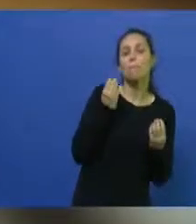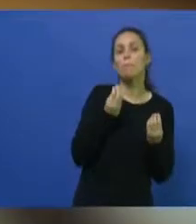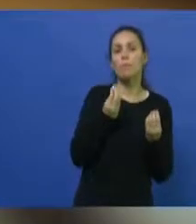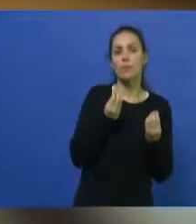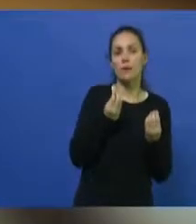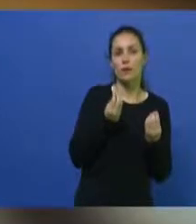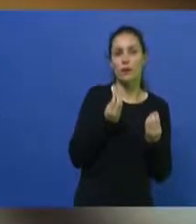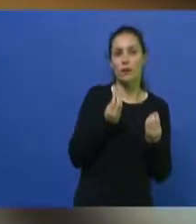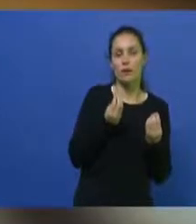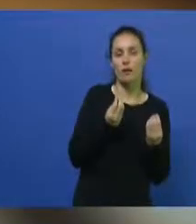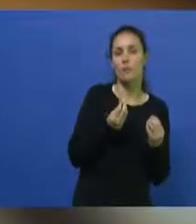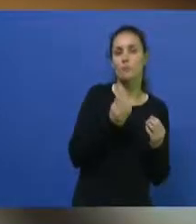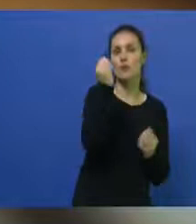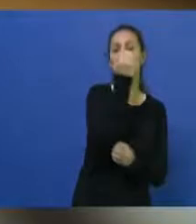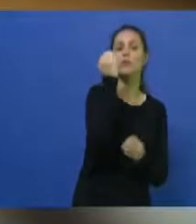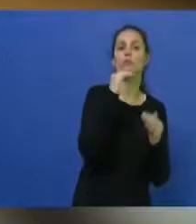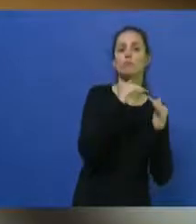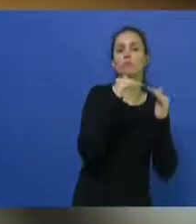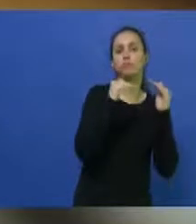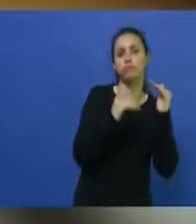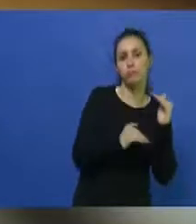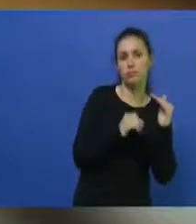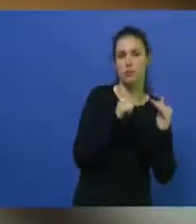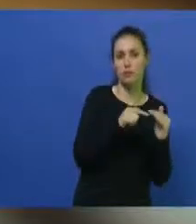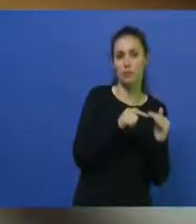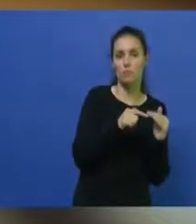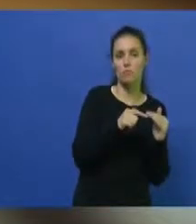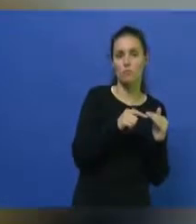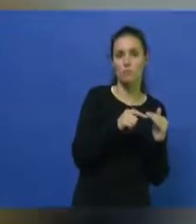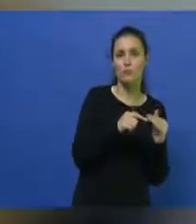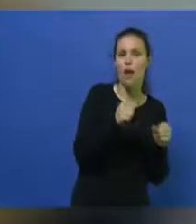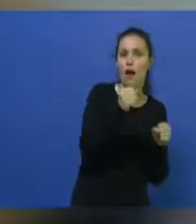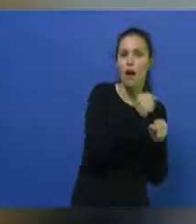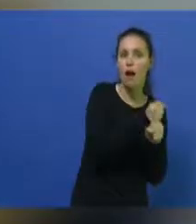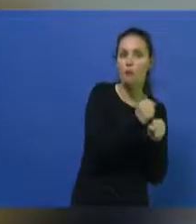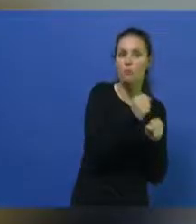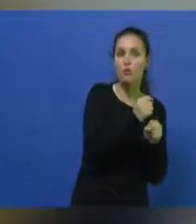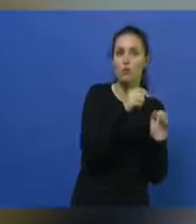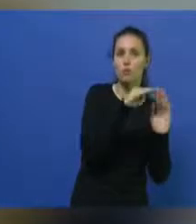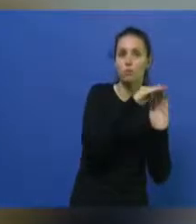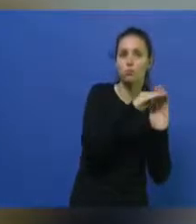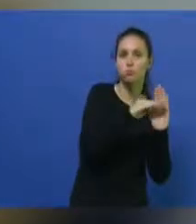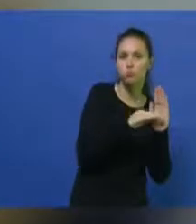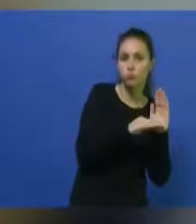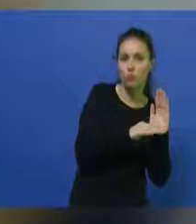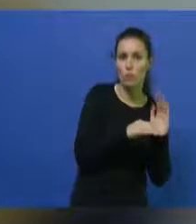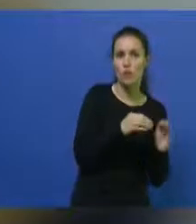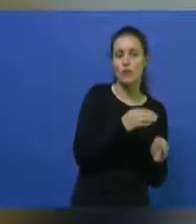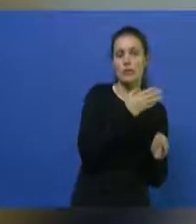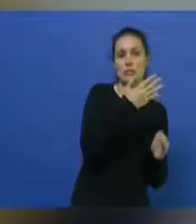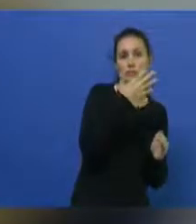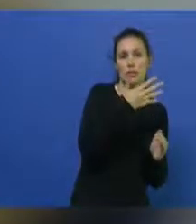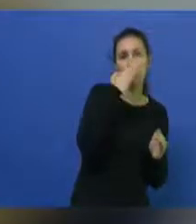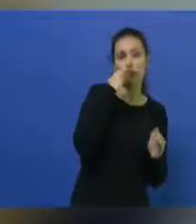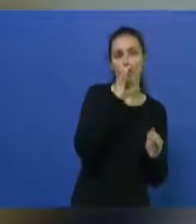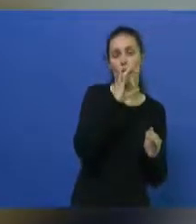menos importante sería que finalmente se aprobó una nueva ordenanza que va a regir a los centros vecinales. La 5005 sale de